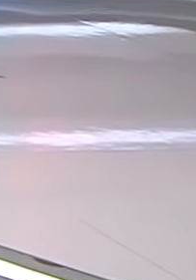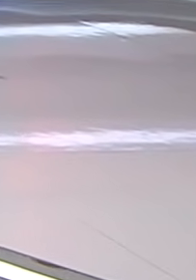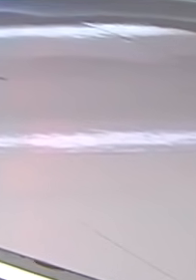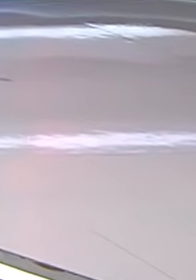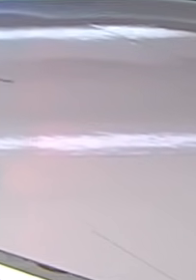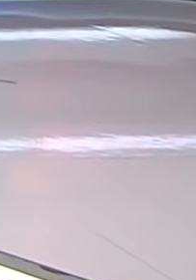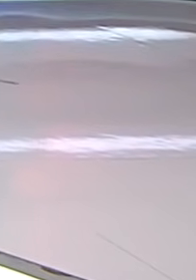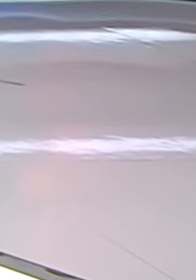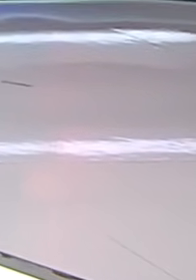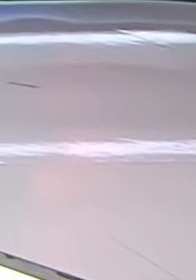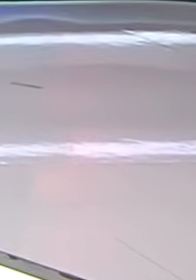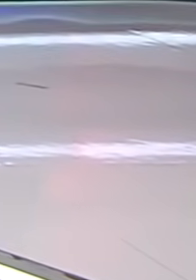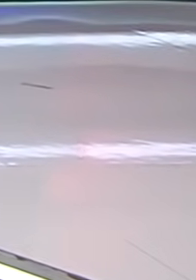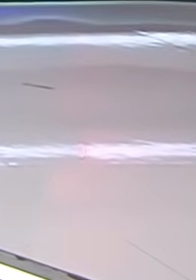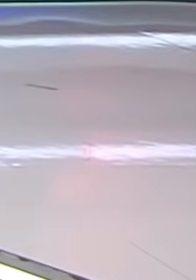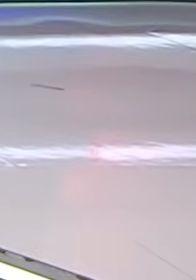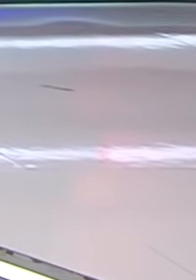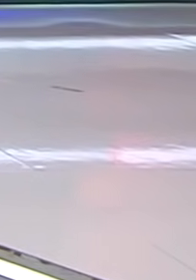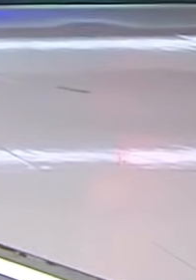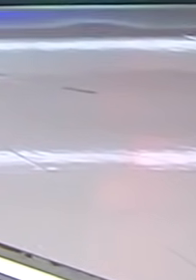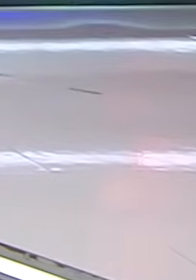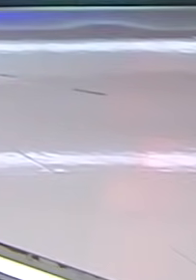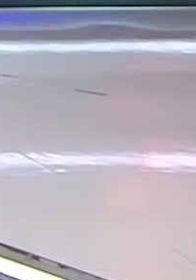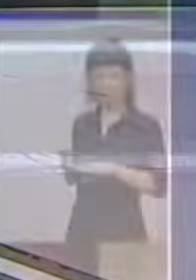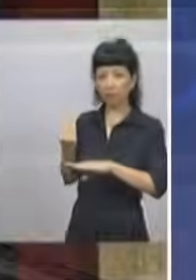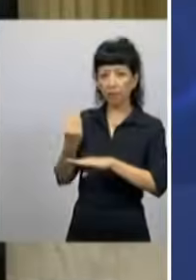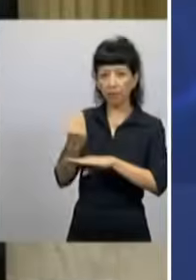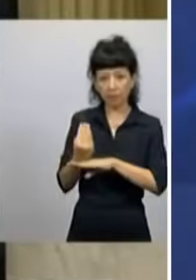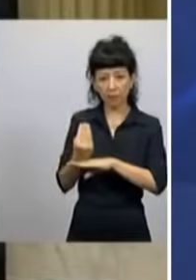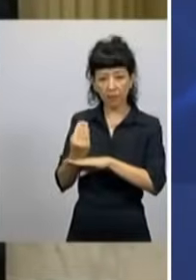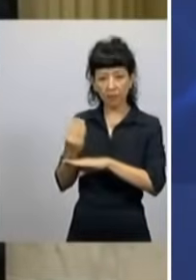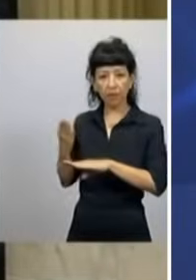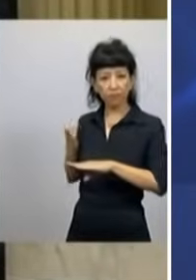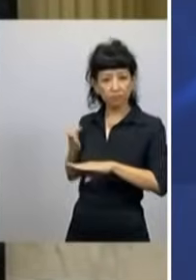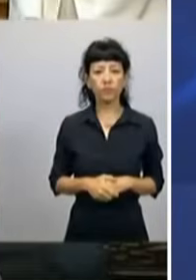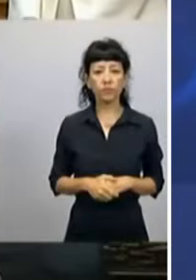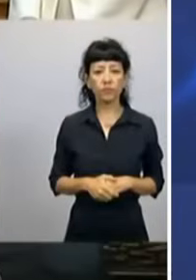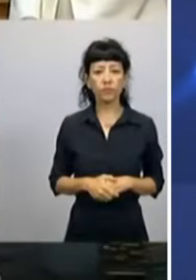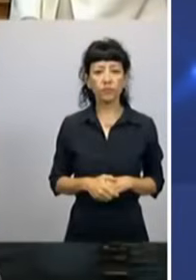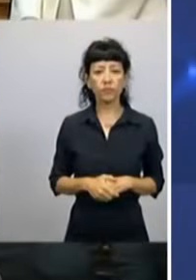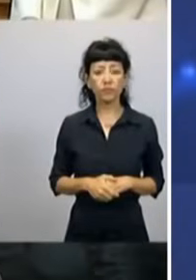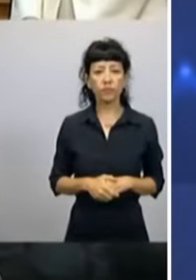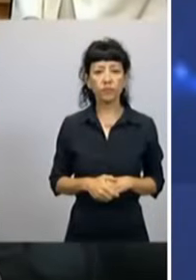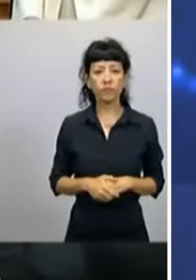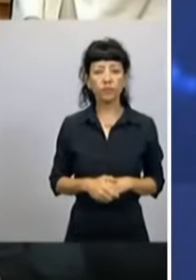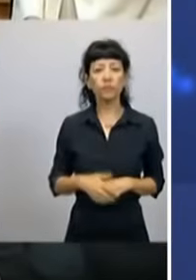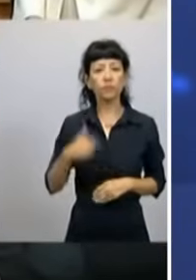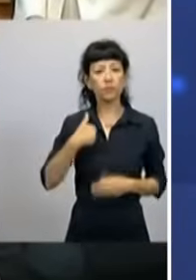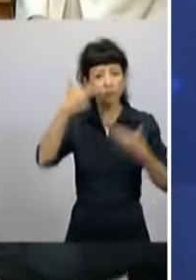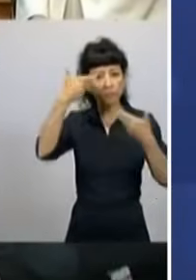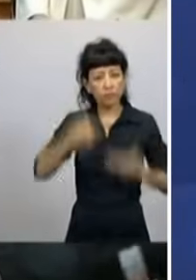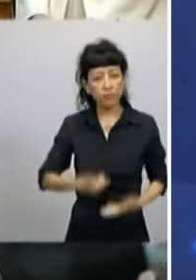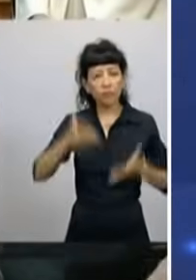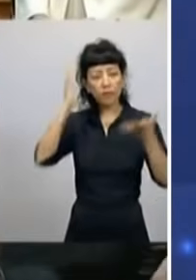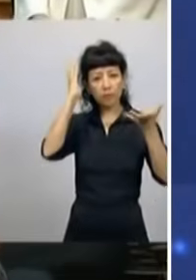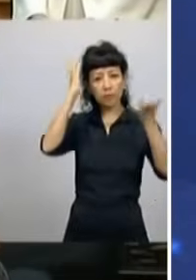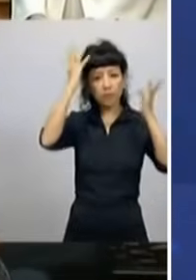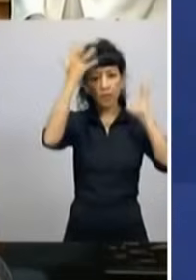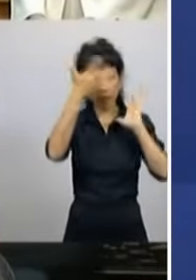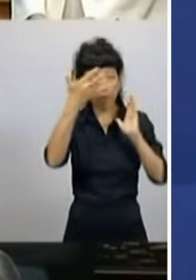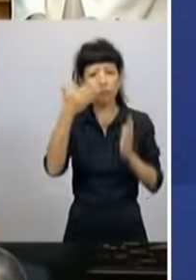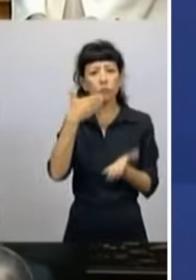Exactamente. Las primeras medidas que fueron durísimas, Mónica, y que fueron enunciadas en un discurso de unos 18